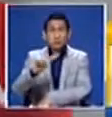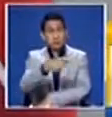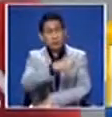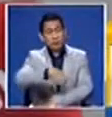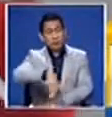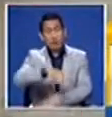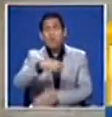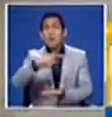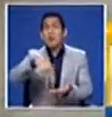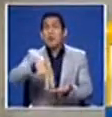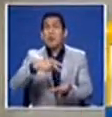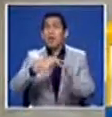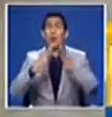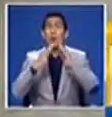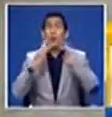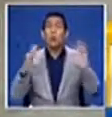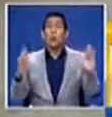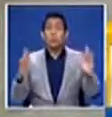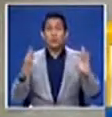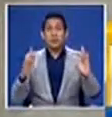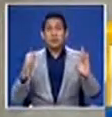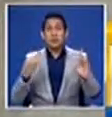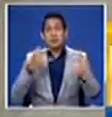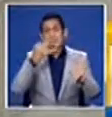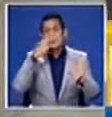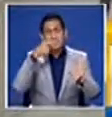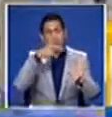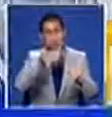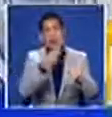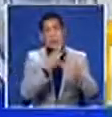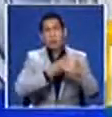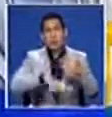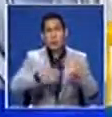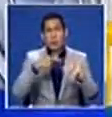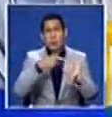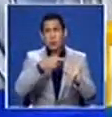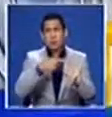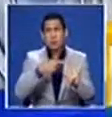para celebrar el cumpleaños de uno de sus pequeños hijos.